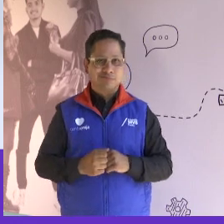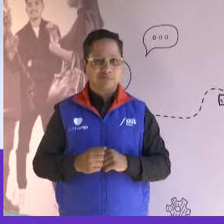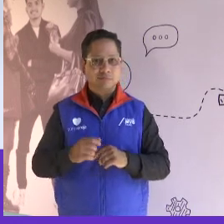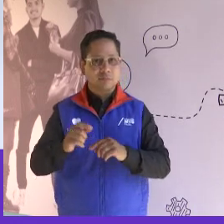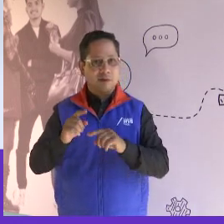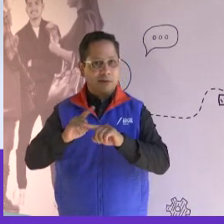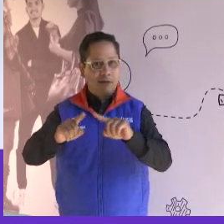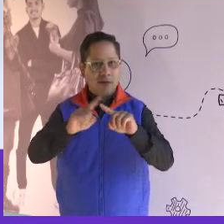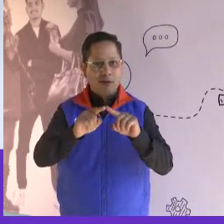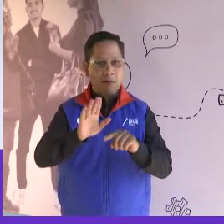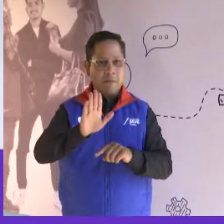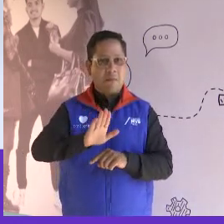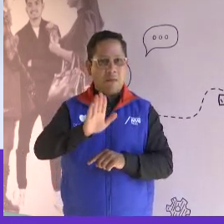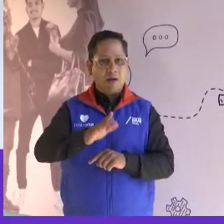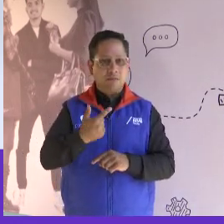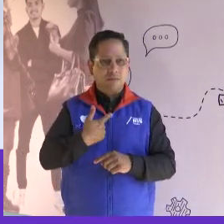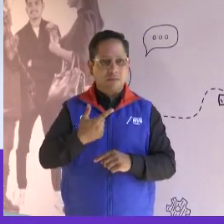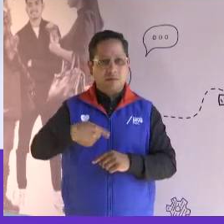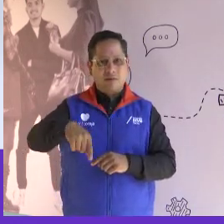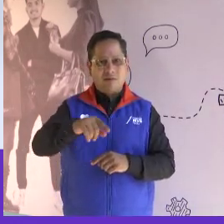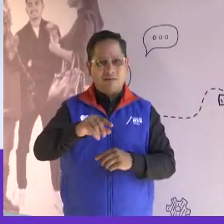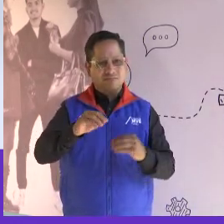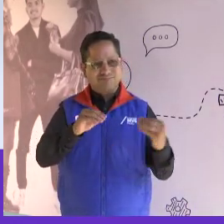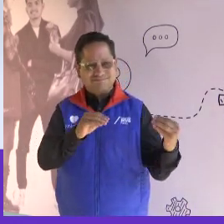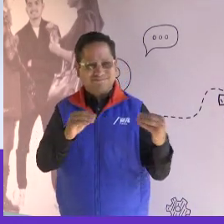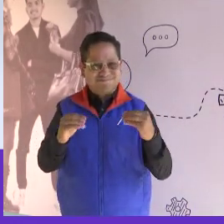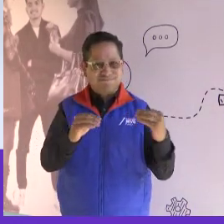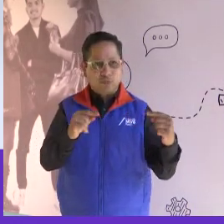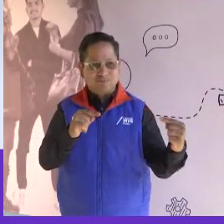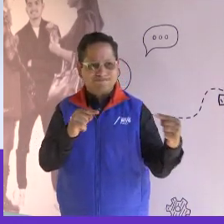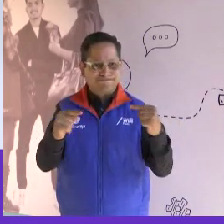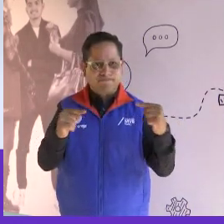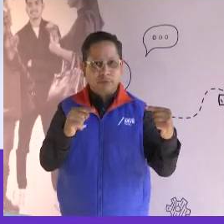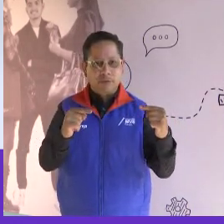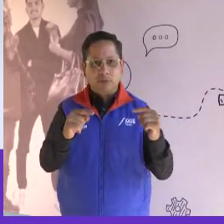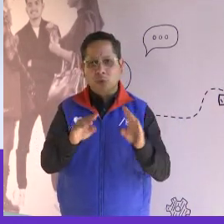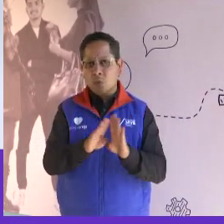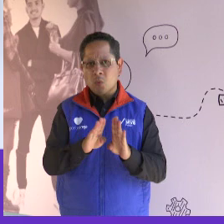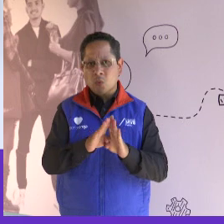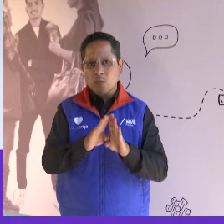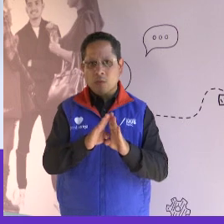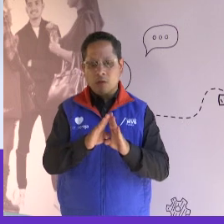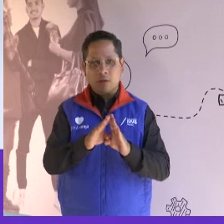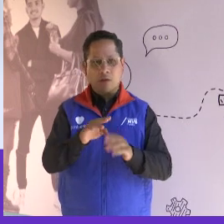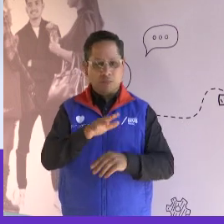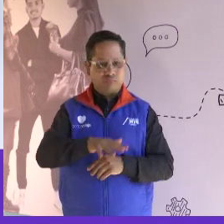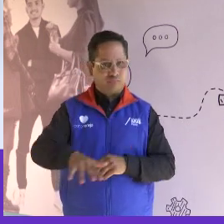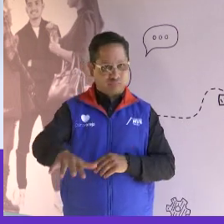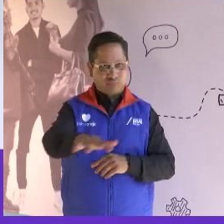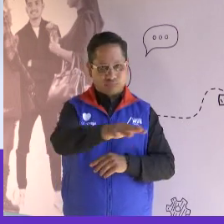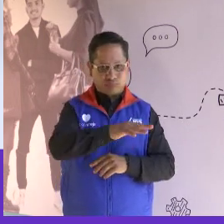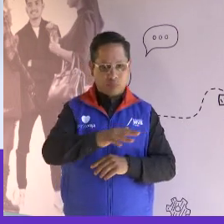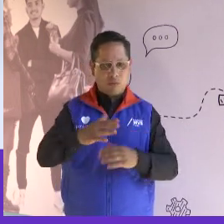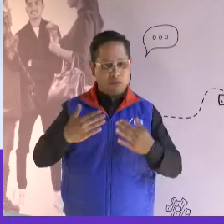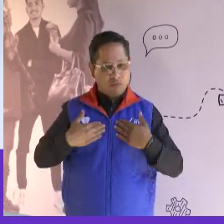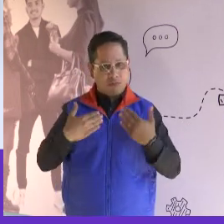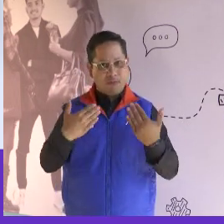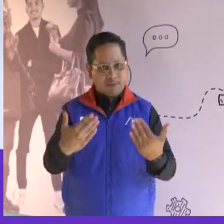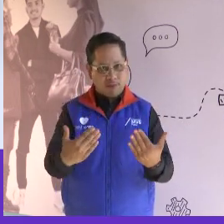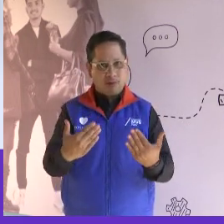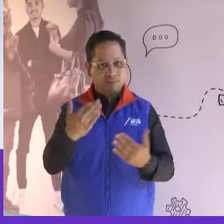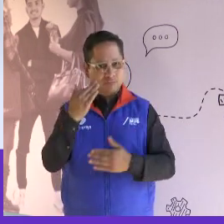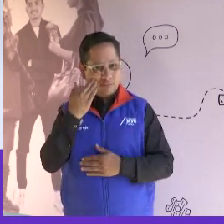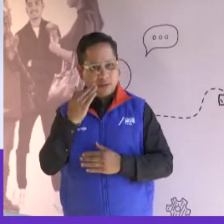con el poder, que tiene que ver con la lucha de fuerzas. Y cuando logramos trabajar en red y generar confianza,